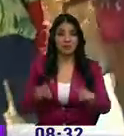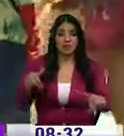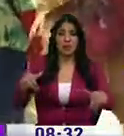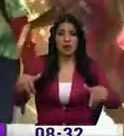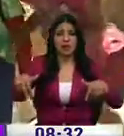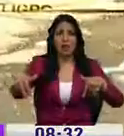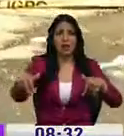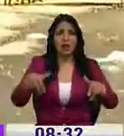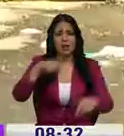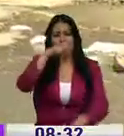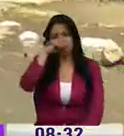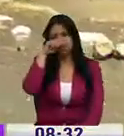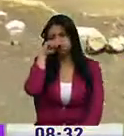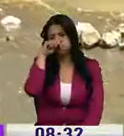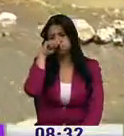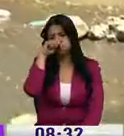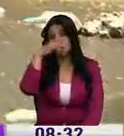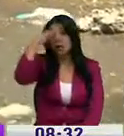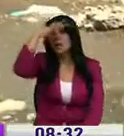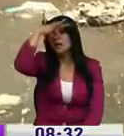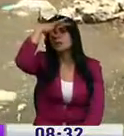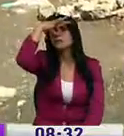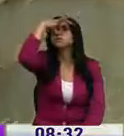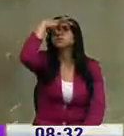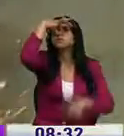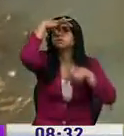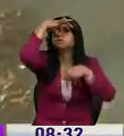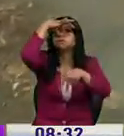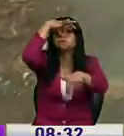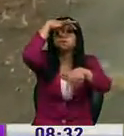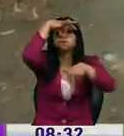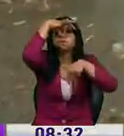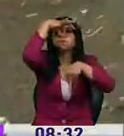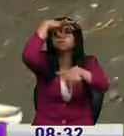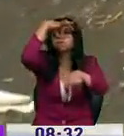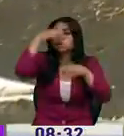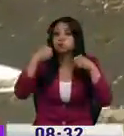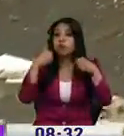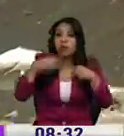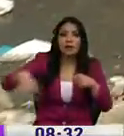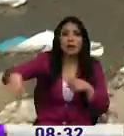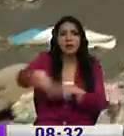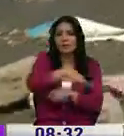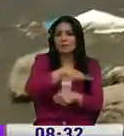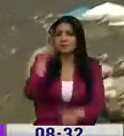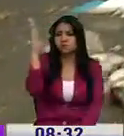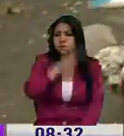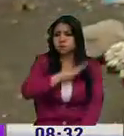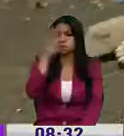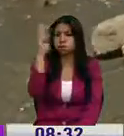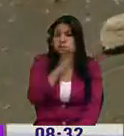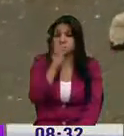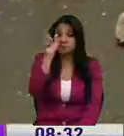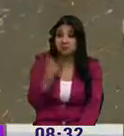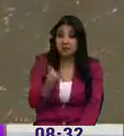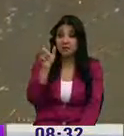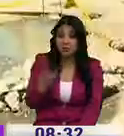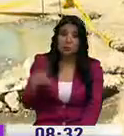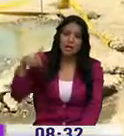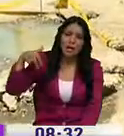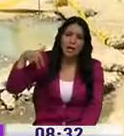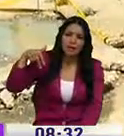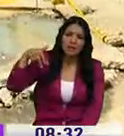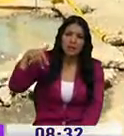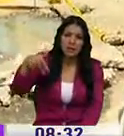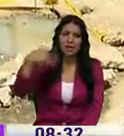por el lugar tienen que taparse la nariz, pues un olor fétido envuelve a toda la esquina. Hay gente que viene caminando, tiene